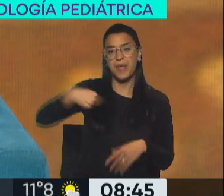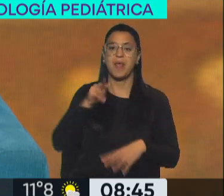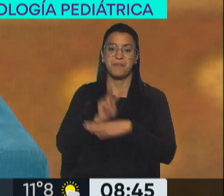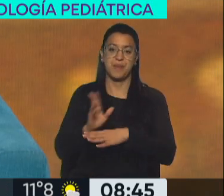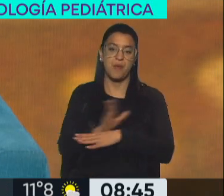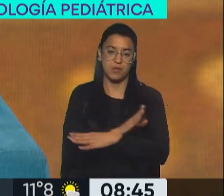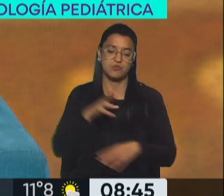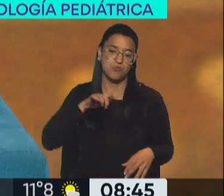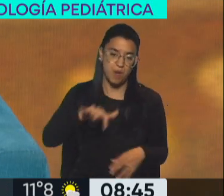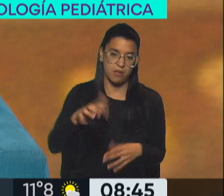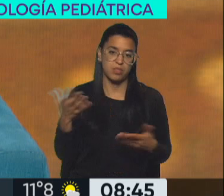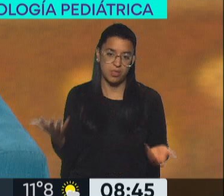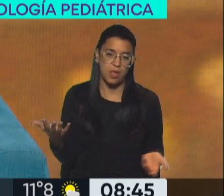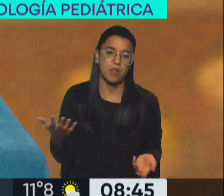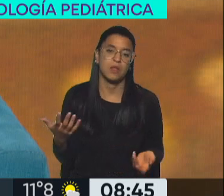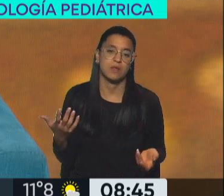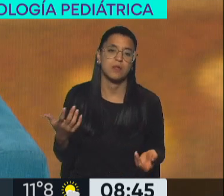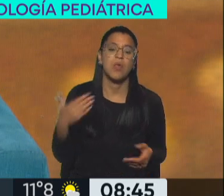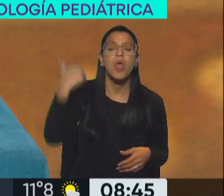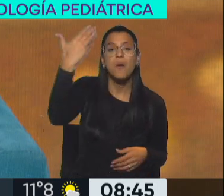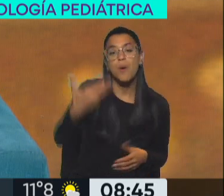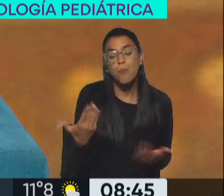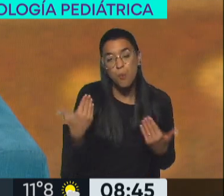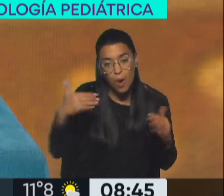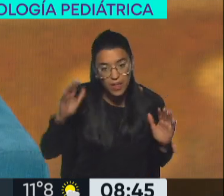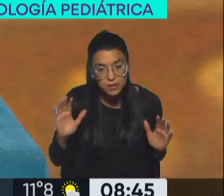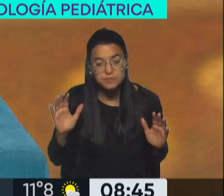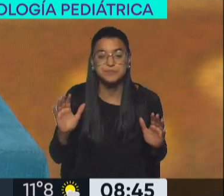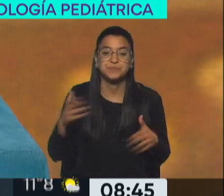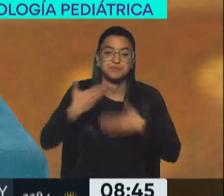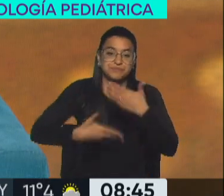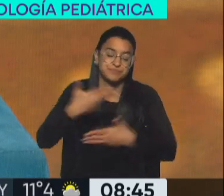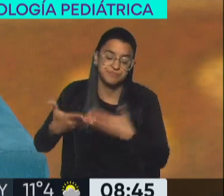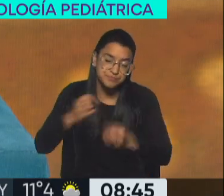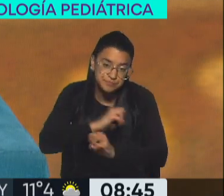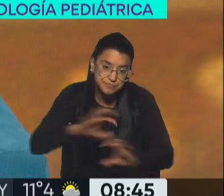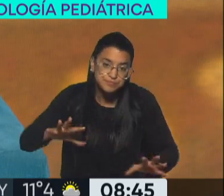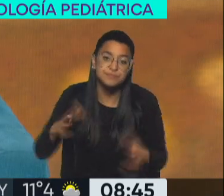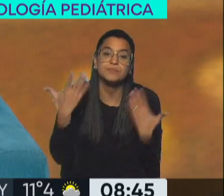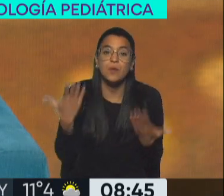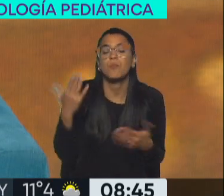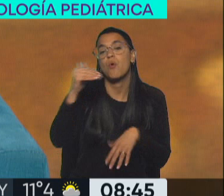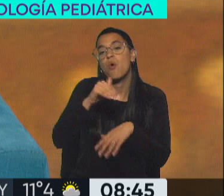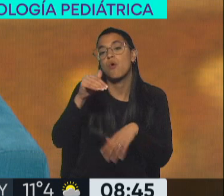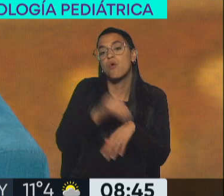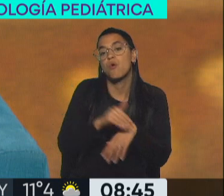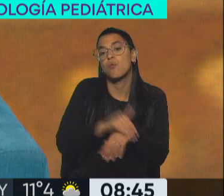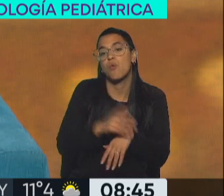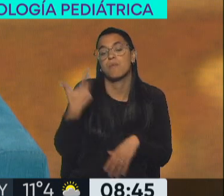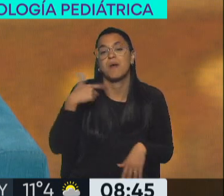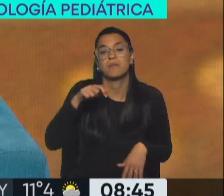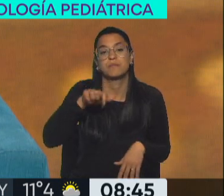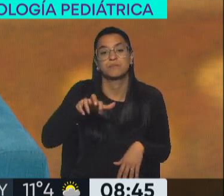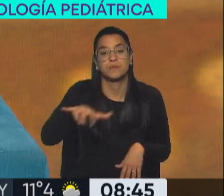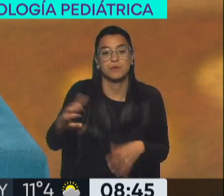infecciones bacterianas que per se después pueden tener desenlace fatal por ser sobreinfectadas con